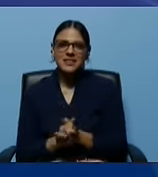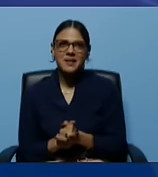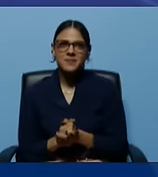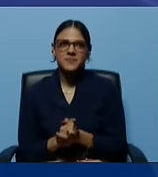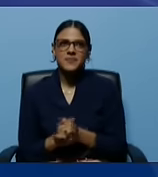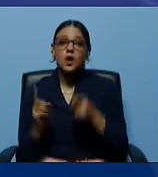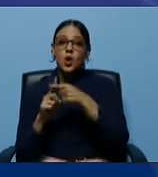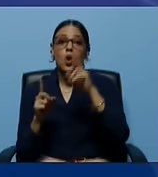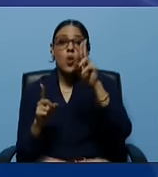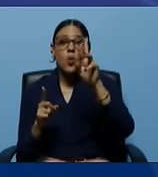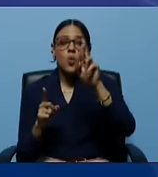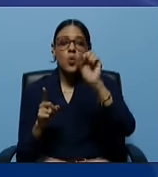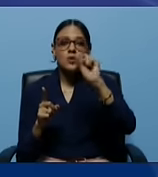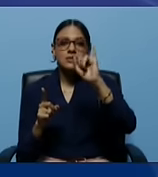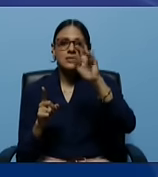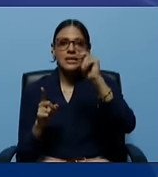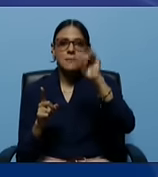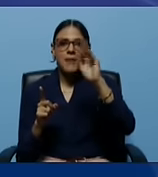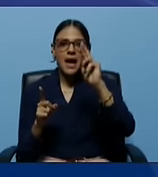Urcimar.